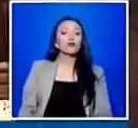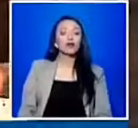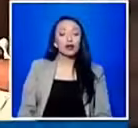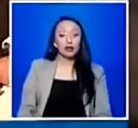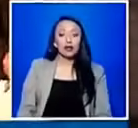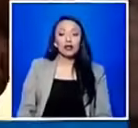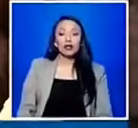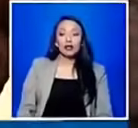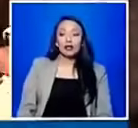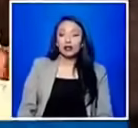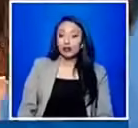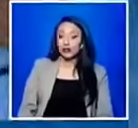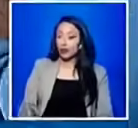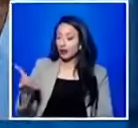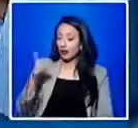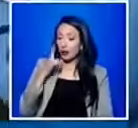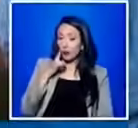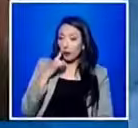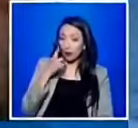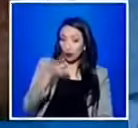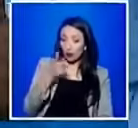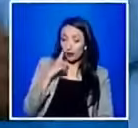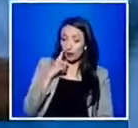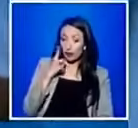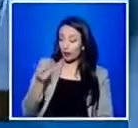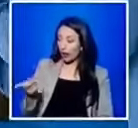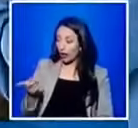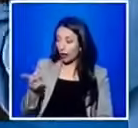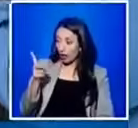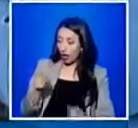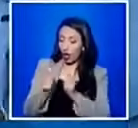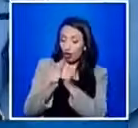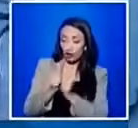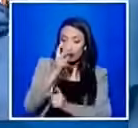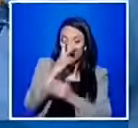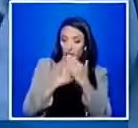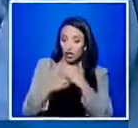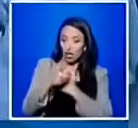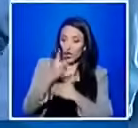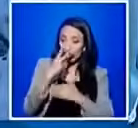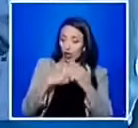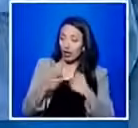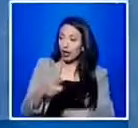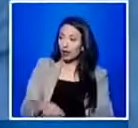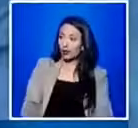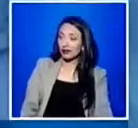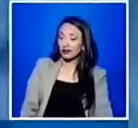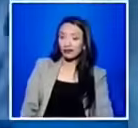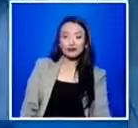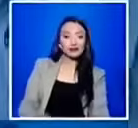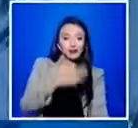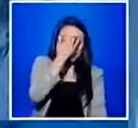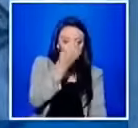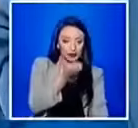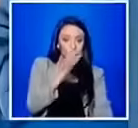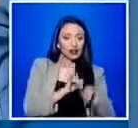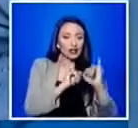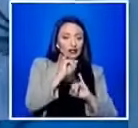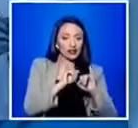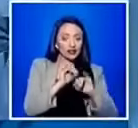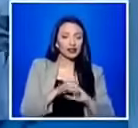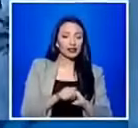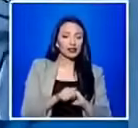felicito. Y el papito, buenos días, ¿cómo está? ¿Cómo se siente usted acompañado aquí a los niños en este primer día? Buenos días, señorita, es